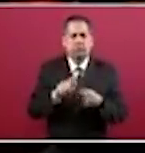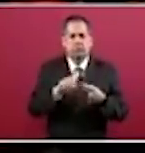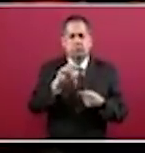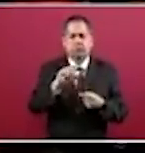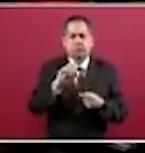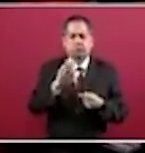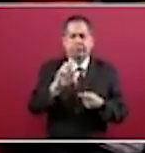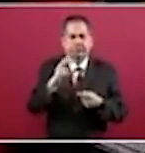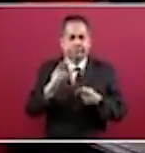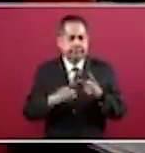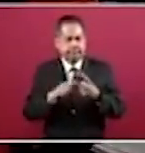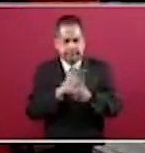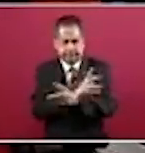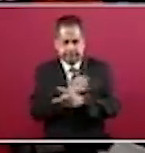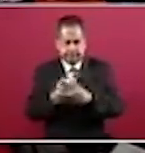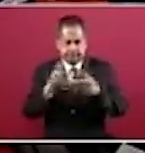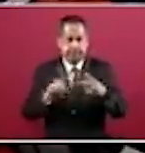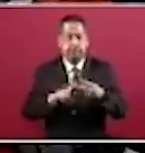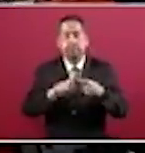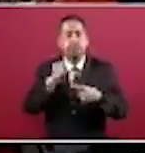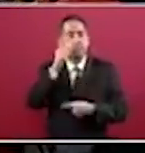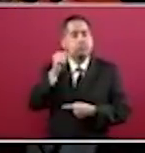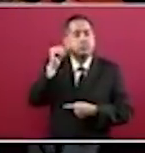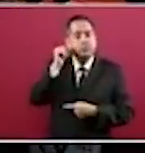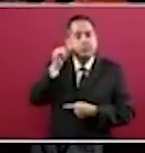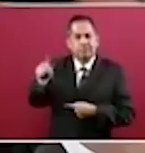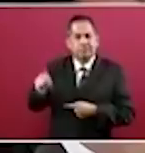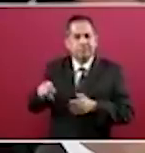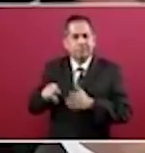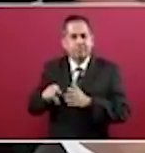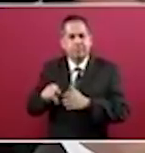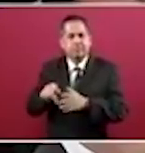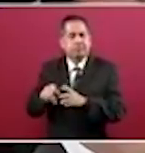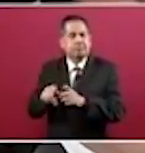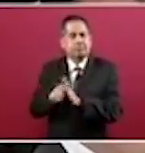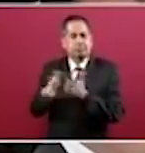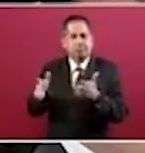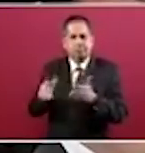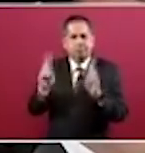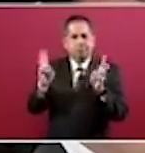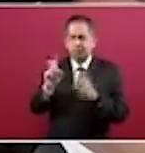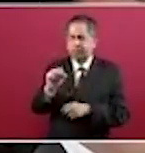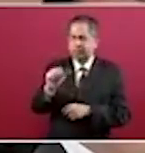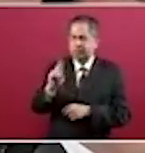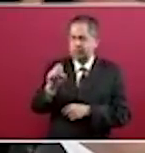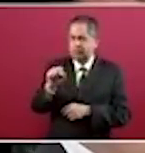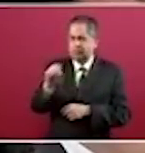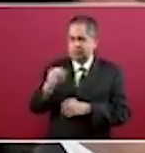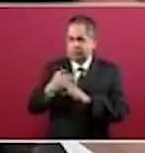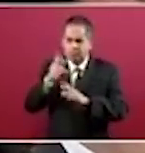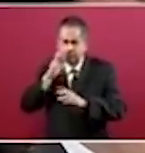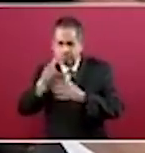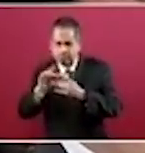y transparencia. El día de ayer en la sección del Sabueso de Animal Político, donde hacemos una verificación